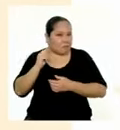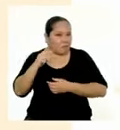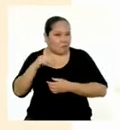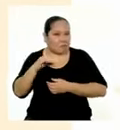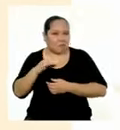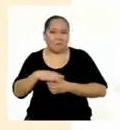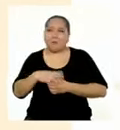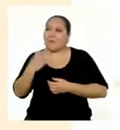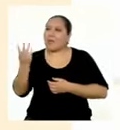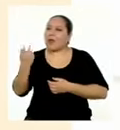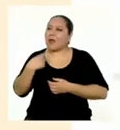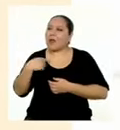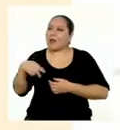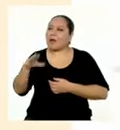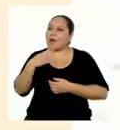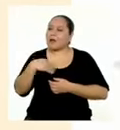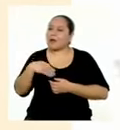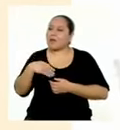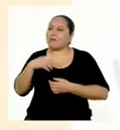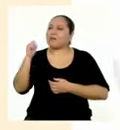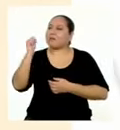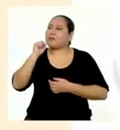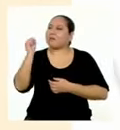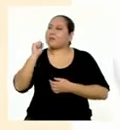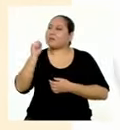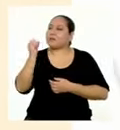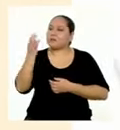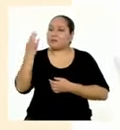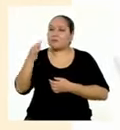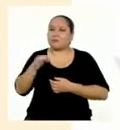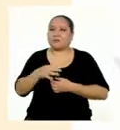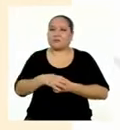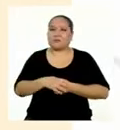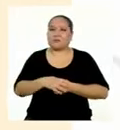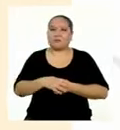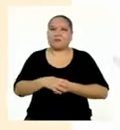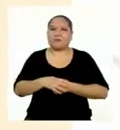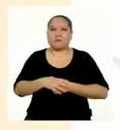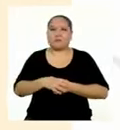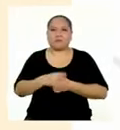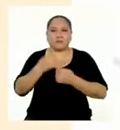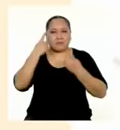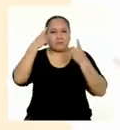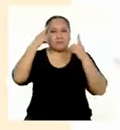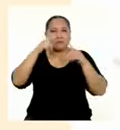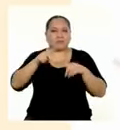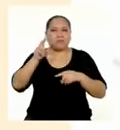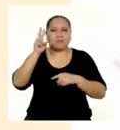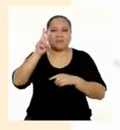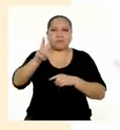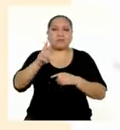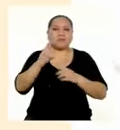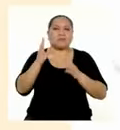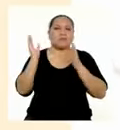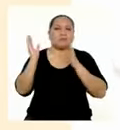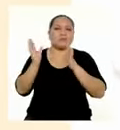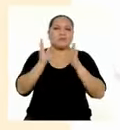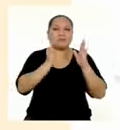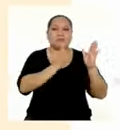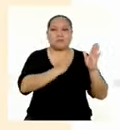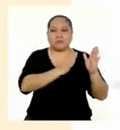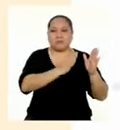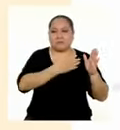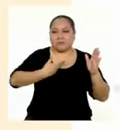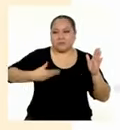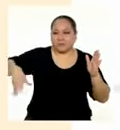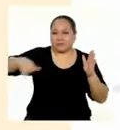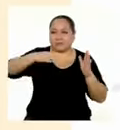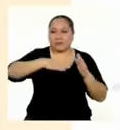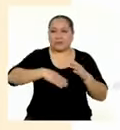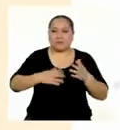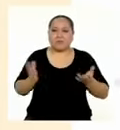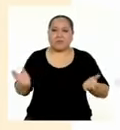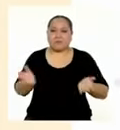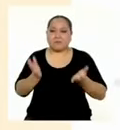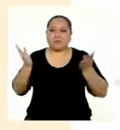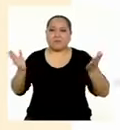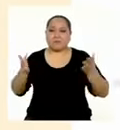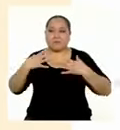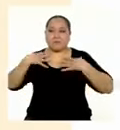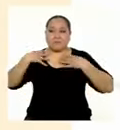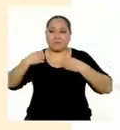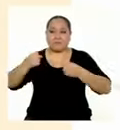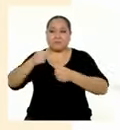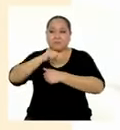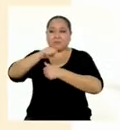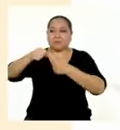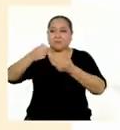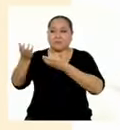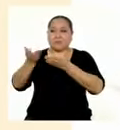Yanira? En plural. Es verdad, profesora. Acuerdo 2. Organizarnos. Para promover una sana convivencia